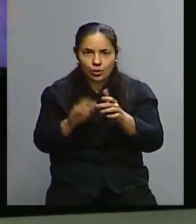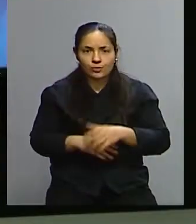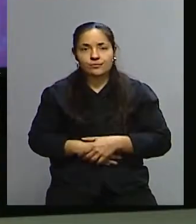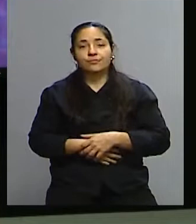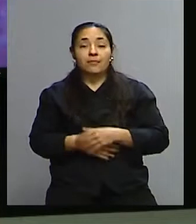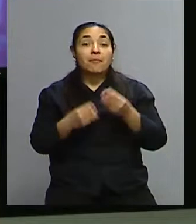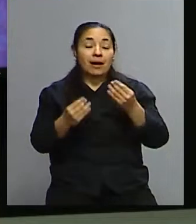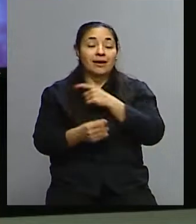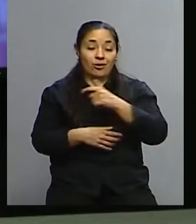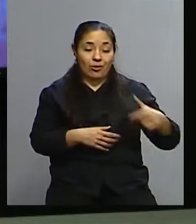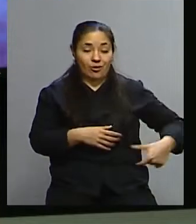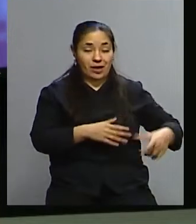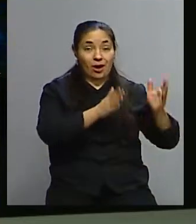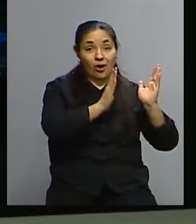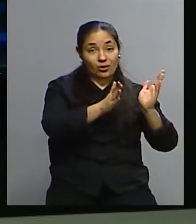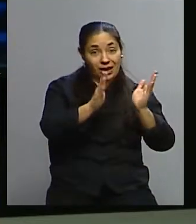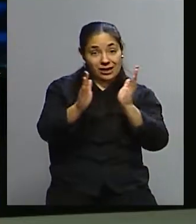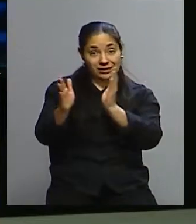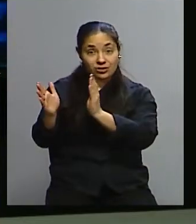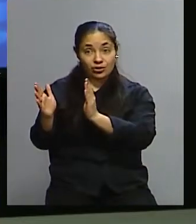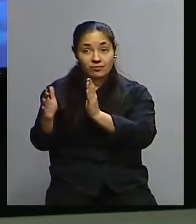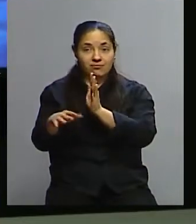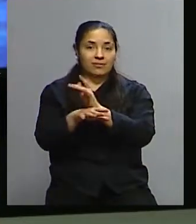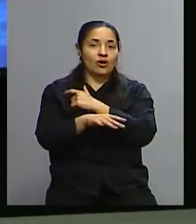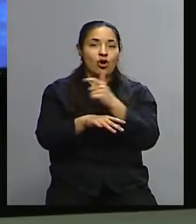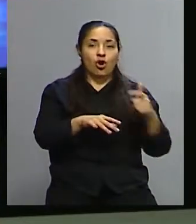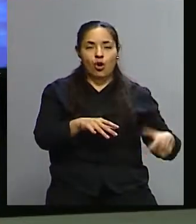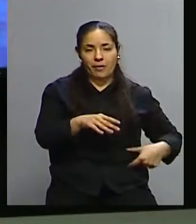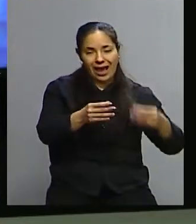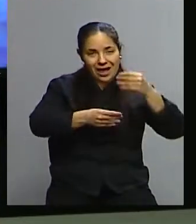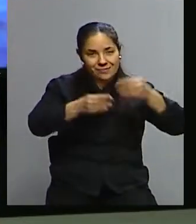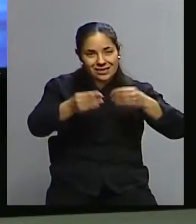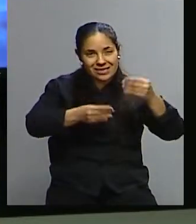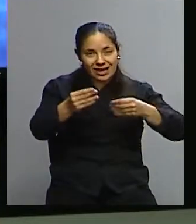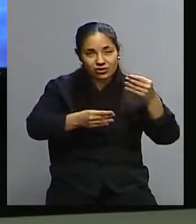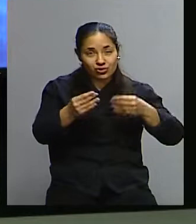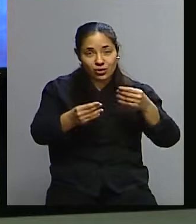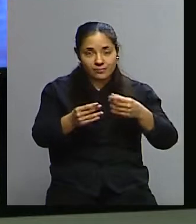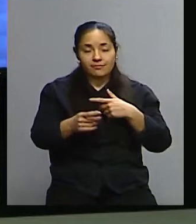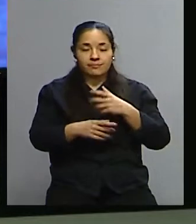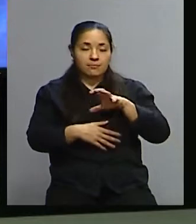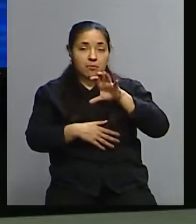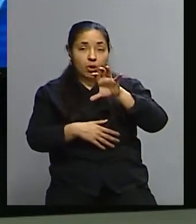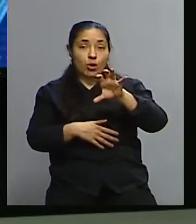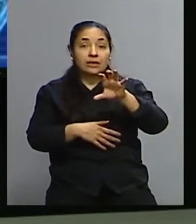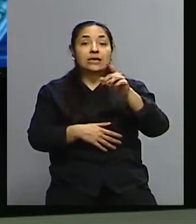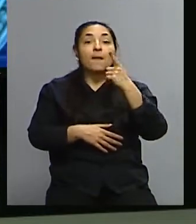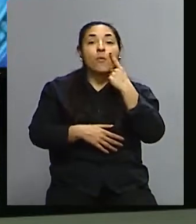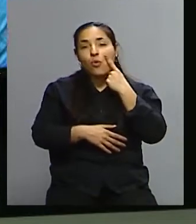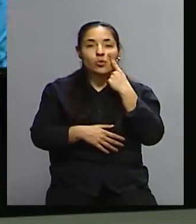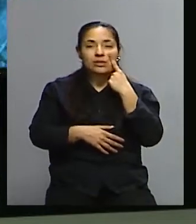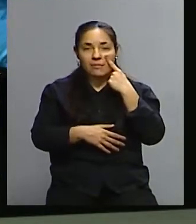del Estado, y ya hablando ya del Estado en su función de administración, existen a nivel provincia, municipios